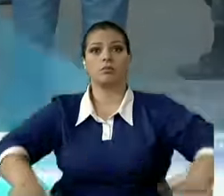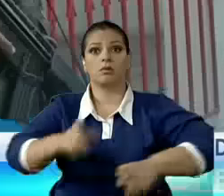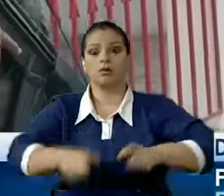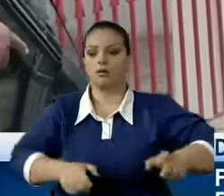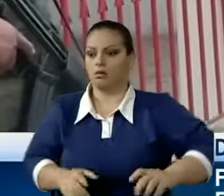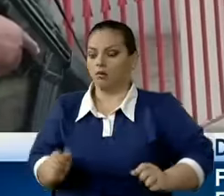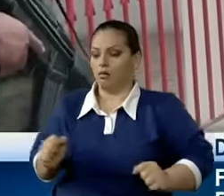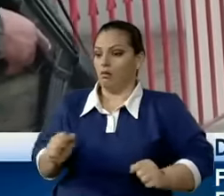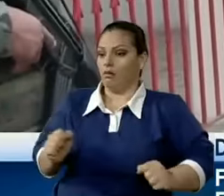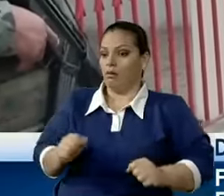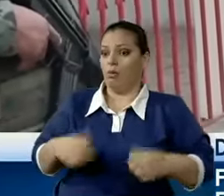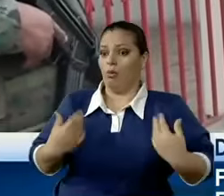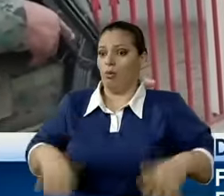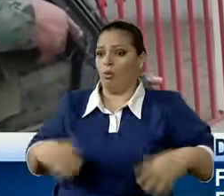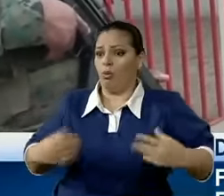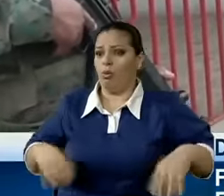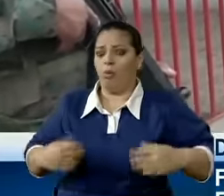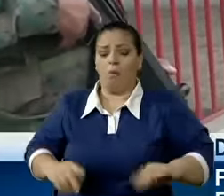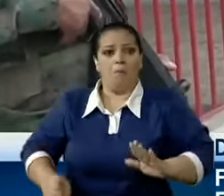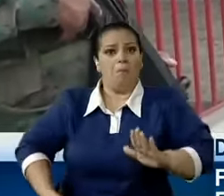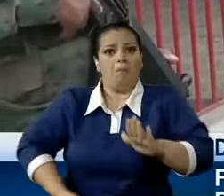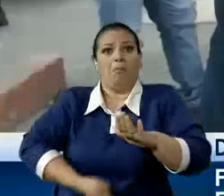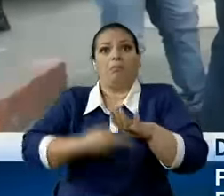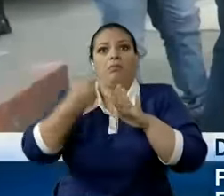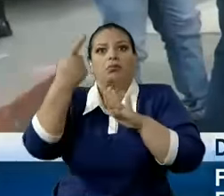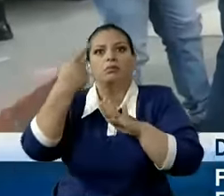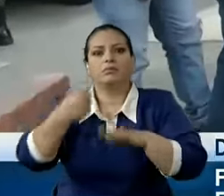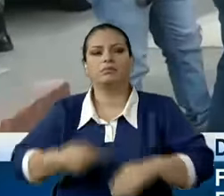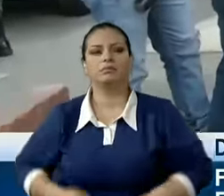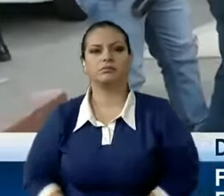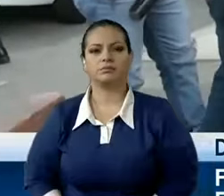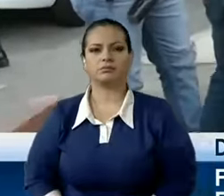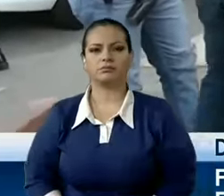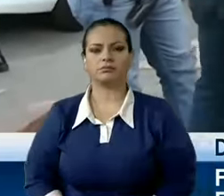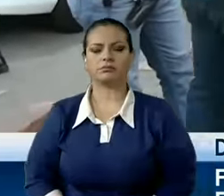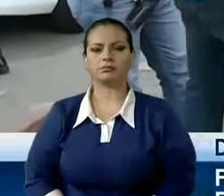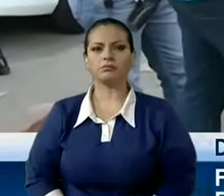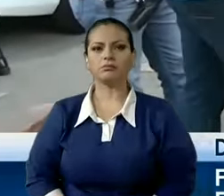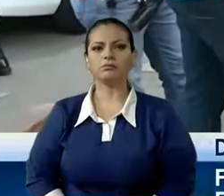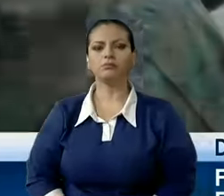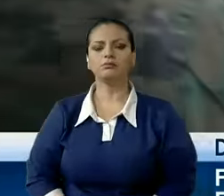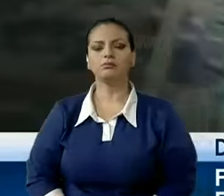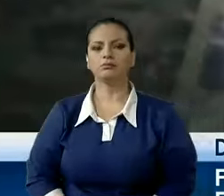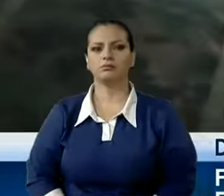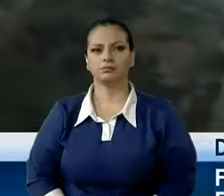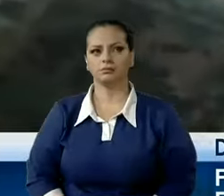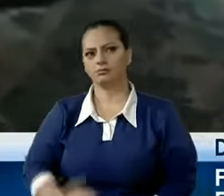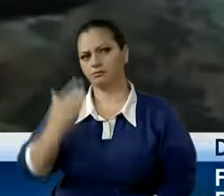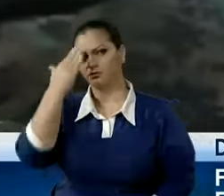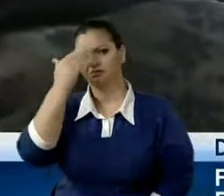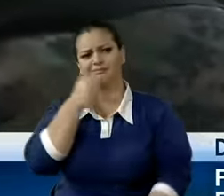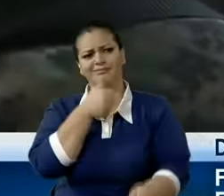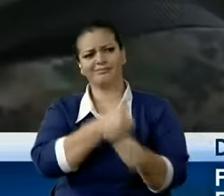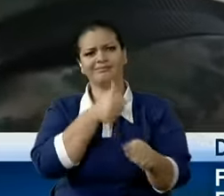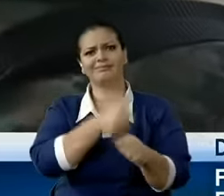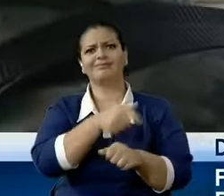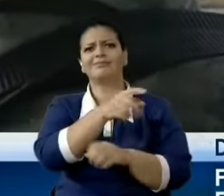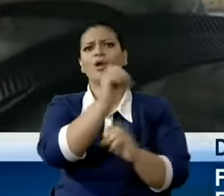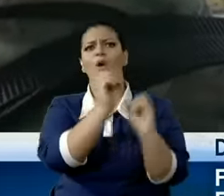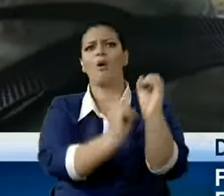encontrado, indicaron que es la primera vez que ocurre este tipo de situación, más aún cuando a pocos metros existe una